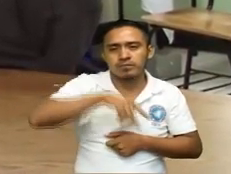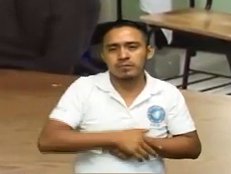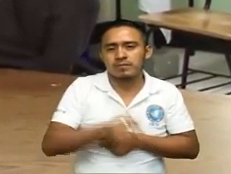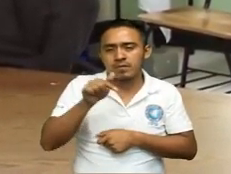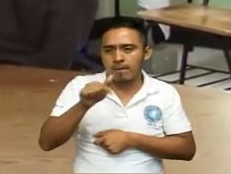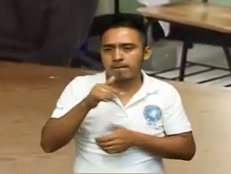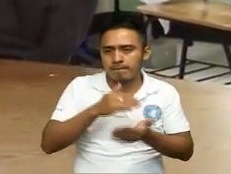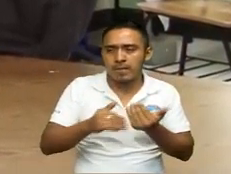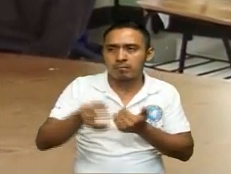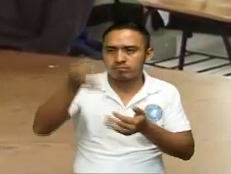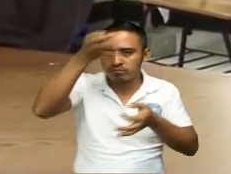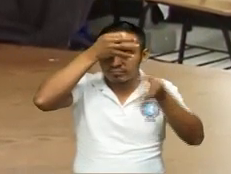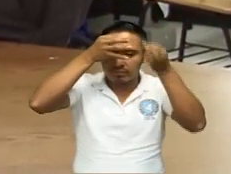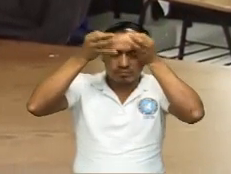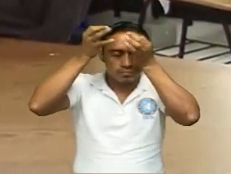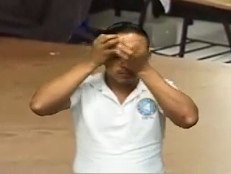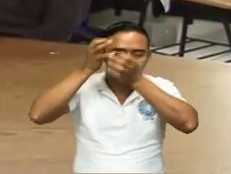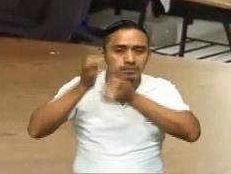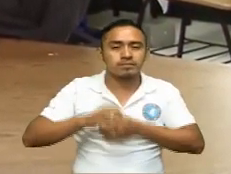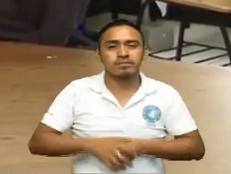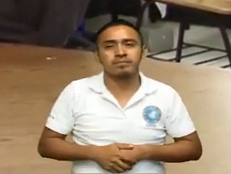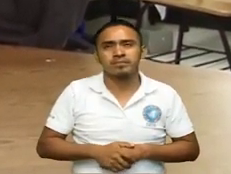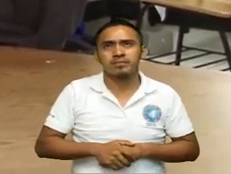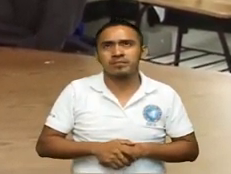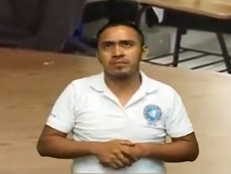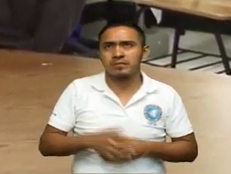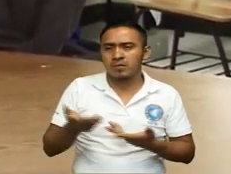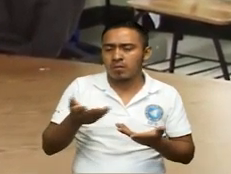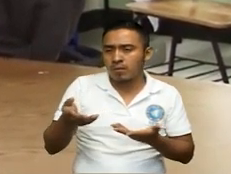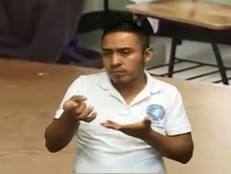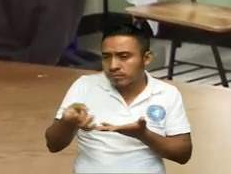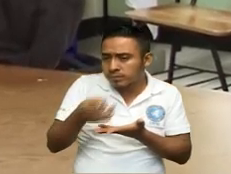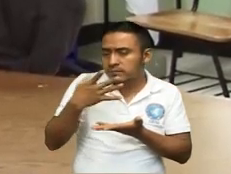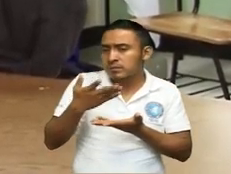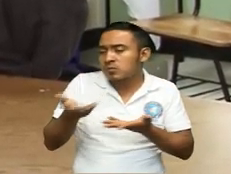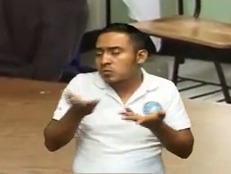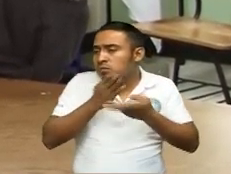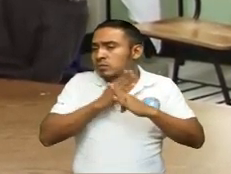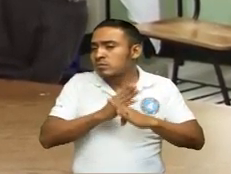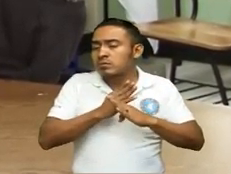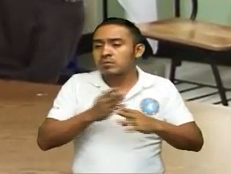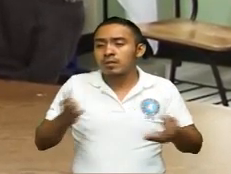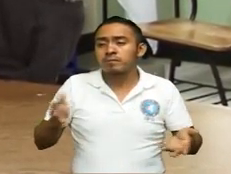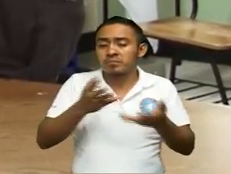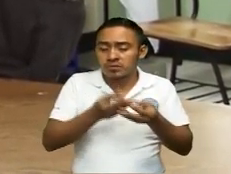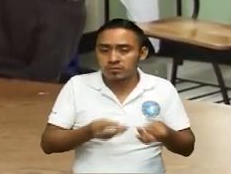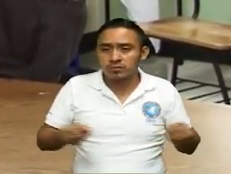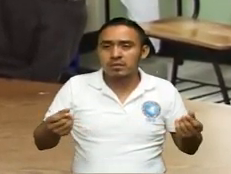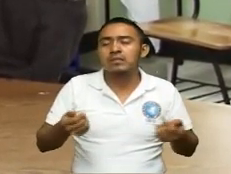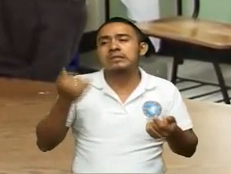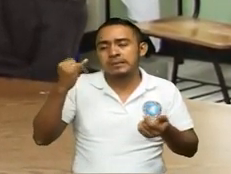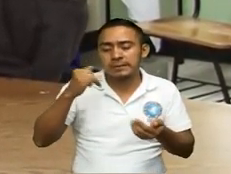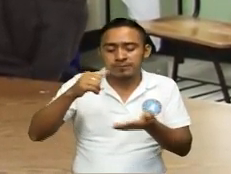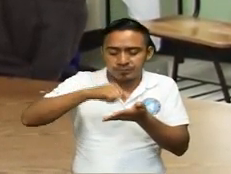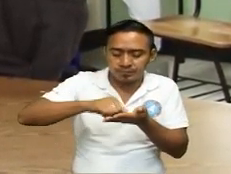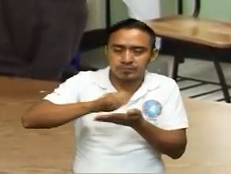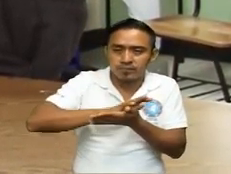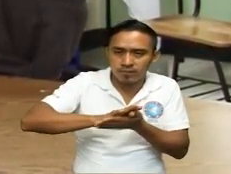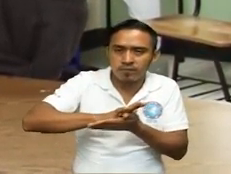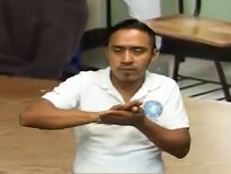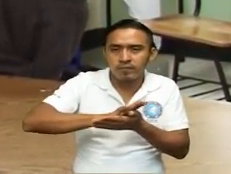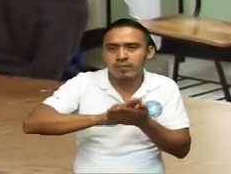aparecen esas lesiones, ¿ya? ¿Y en este caso tratamiento con, este tipo de hongo? Es con cremita, dependiendo del área que están